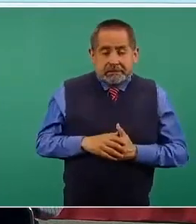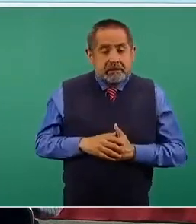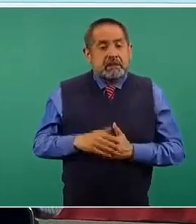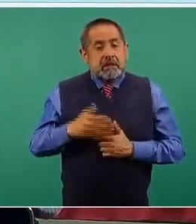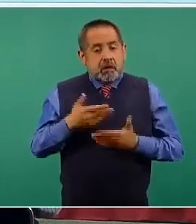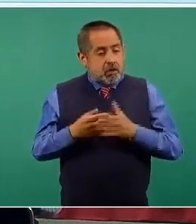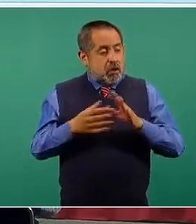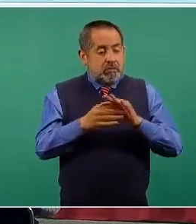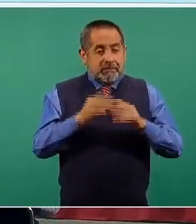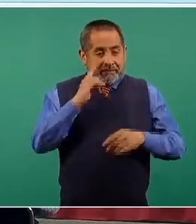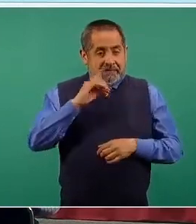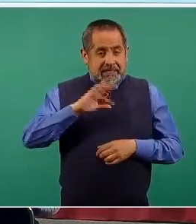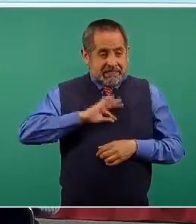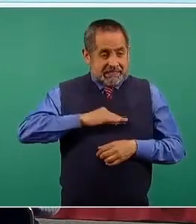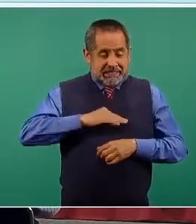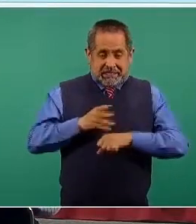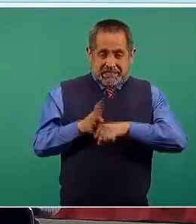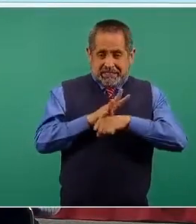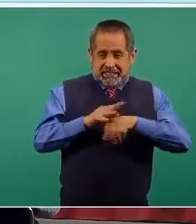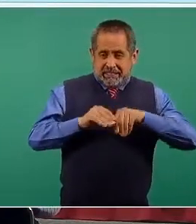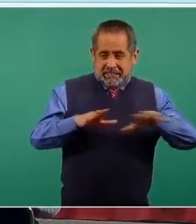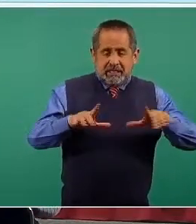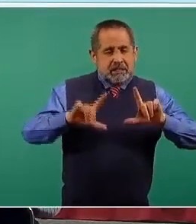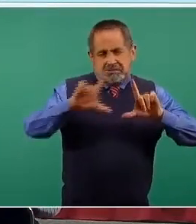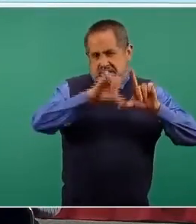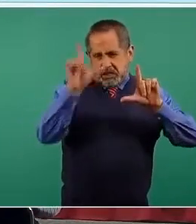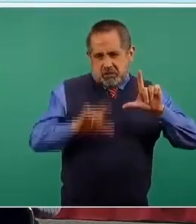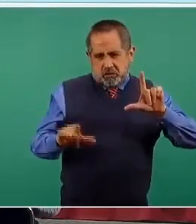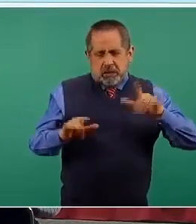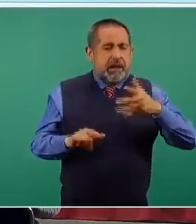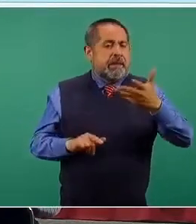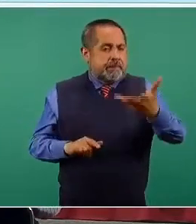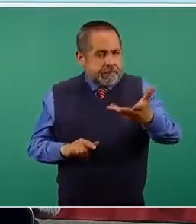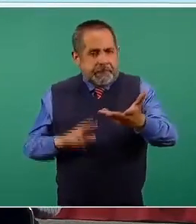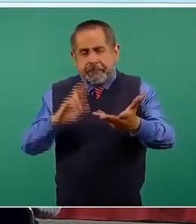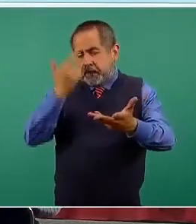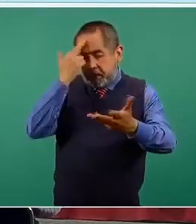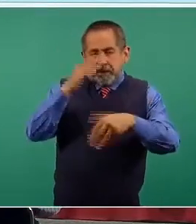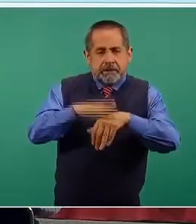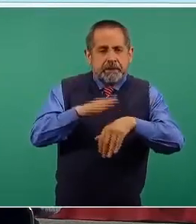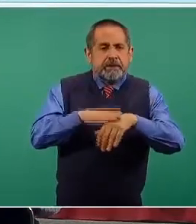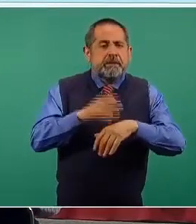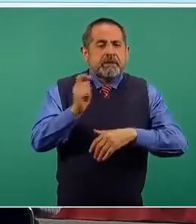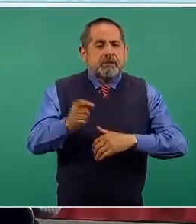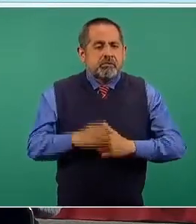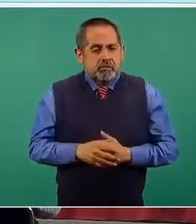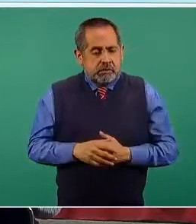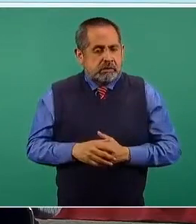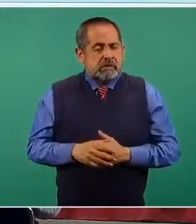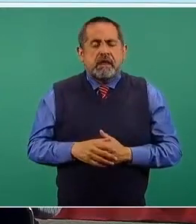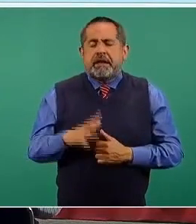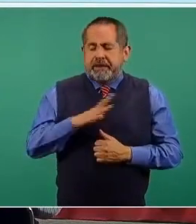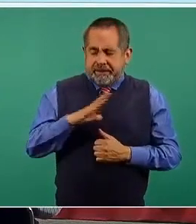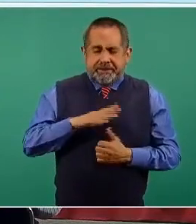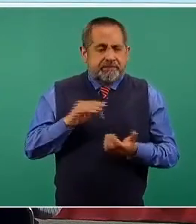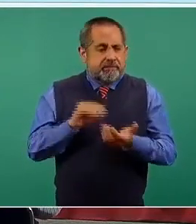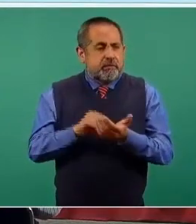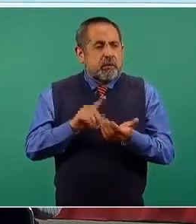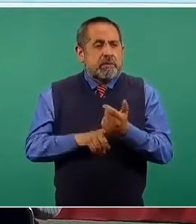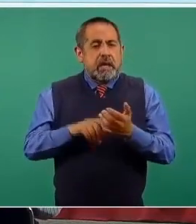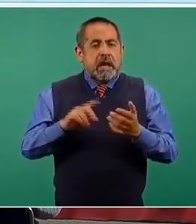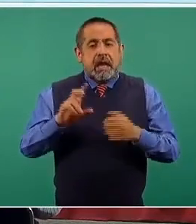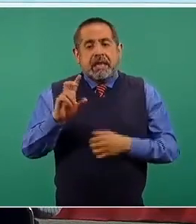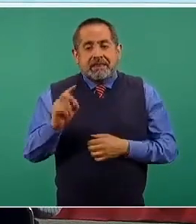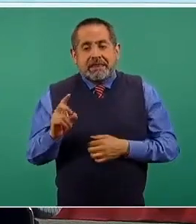la epidemia, y esto es a nivel nacional, porque deben recordar que existen